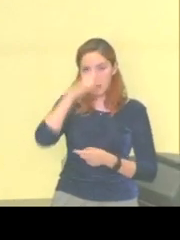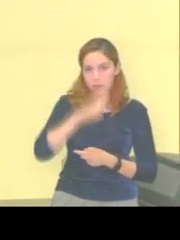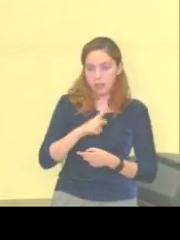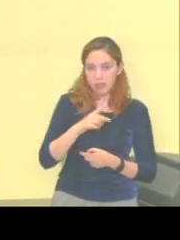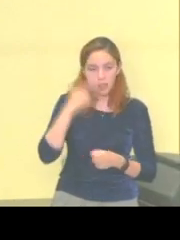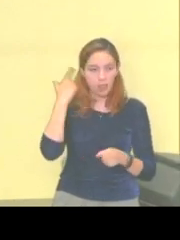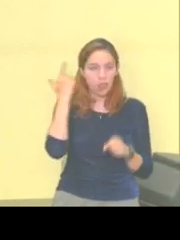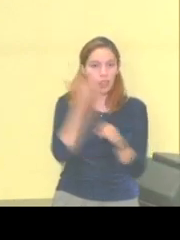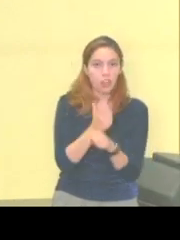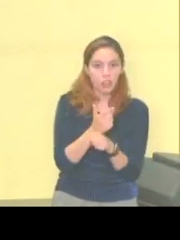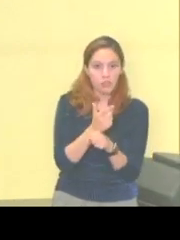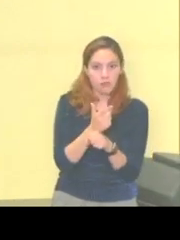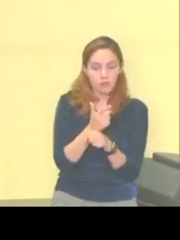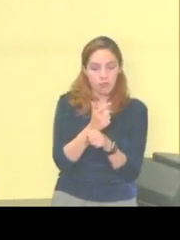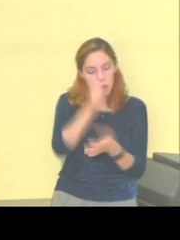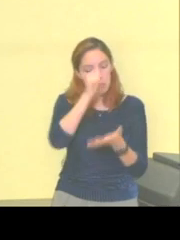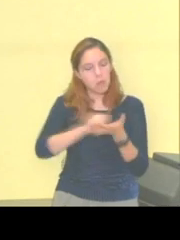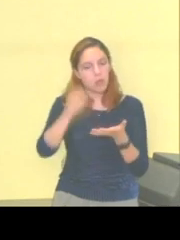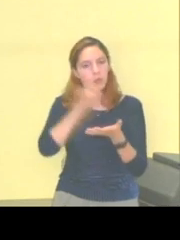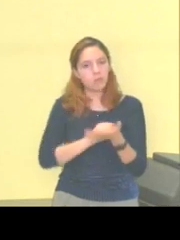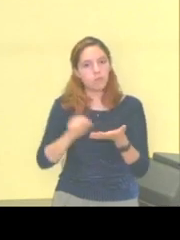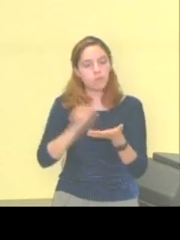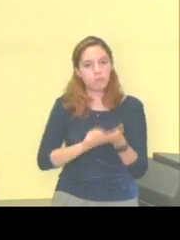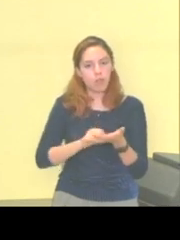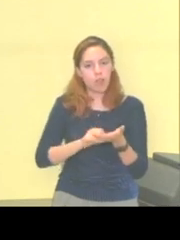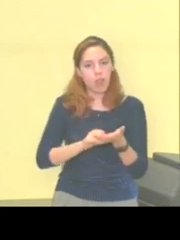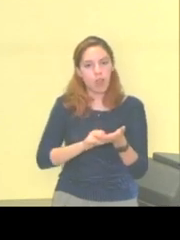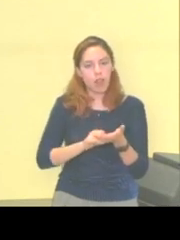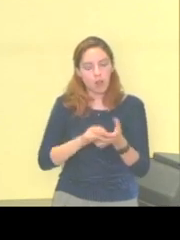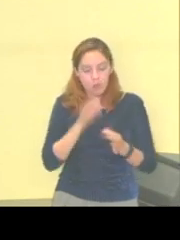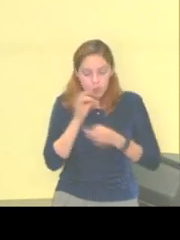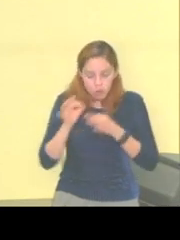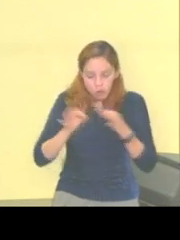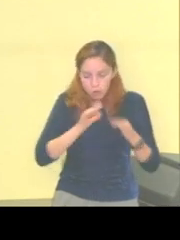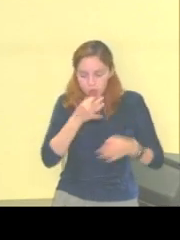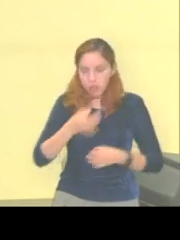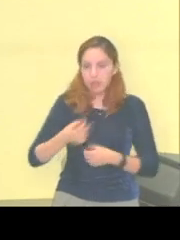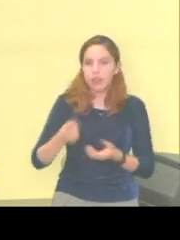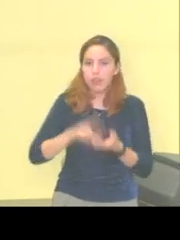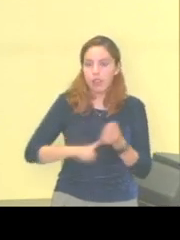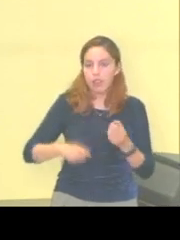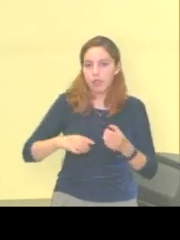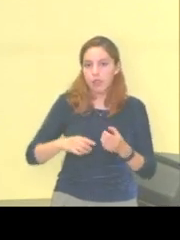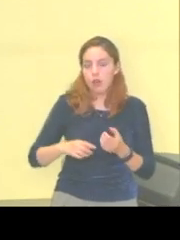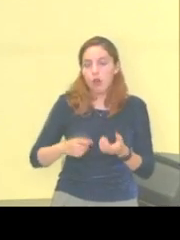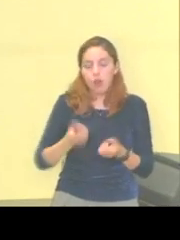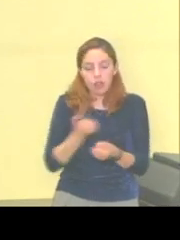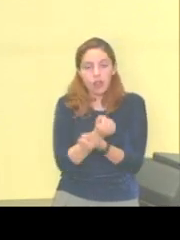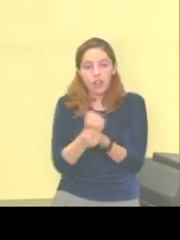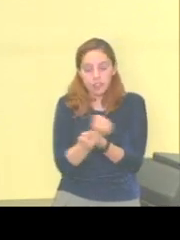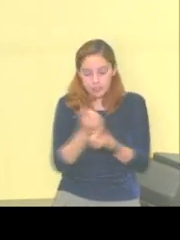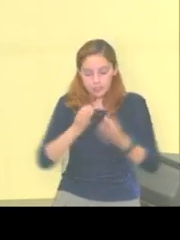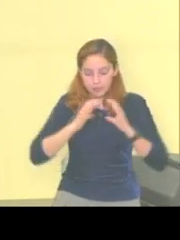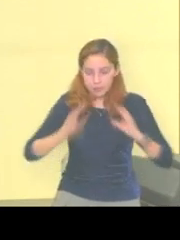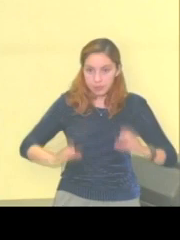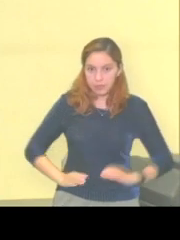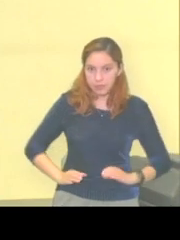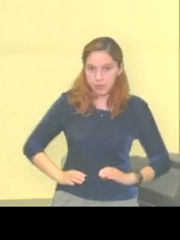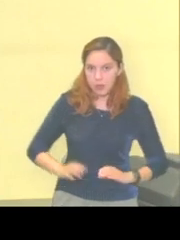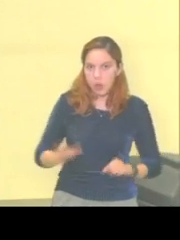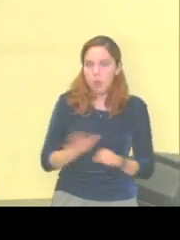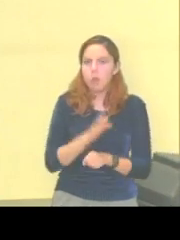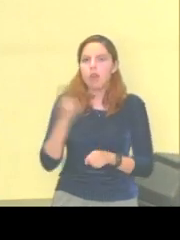que se identifican y cuantifican los anticuerpos contra COVID-19 en sangre periférica inducidos por la vacunación de su